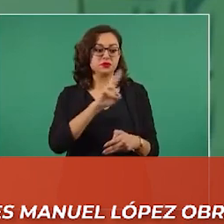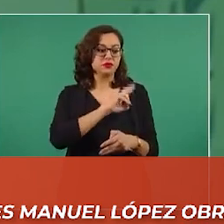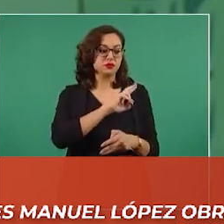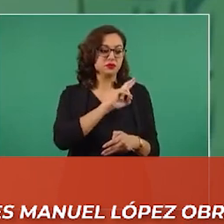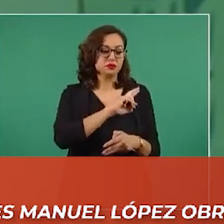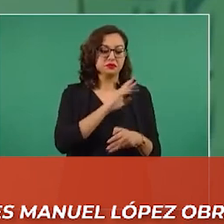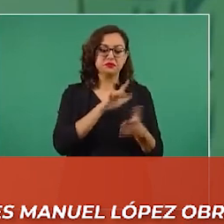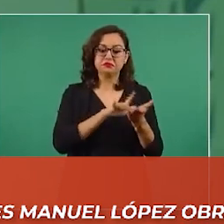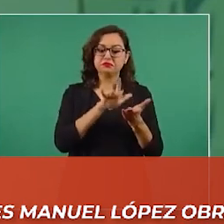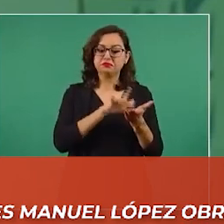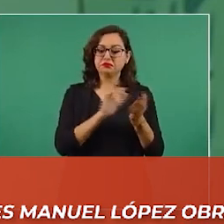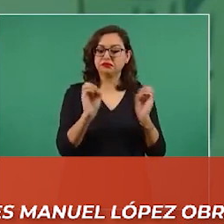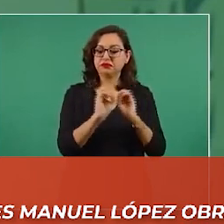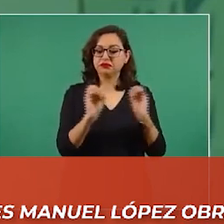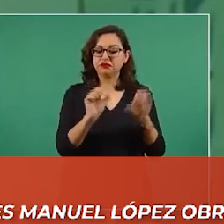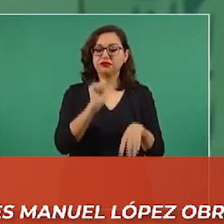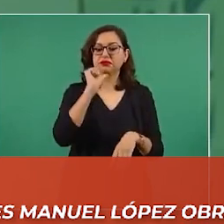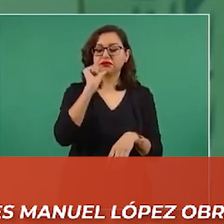solteras,